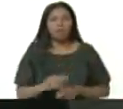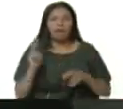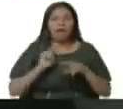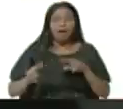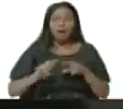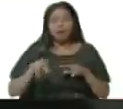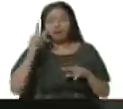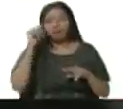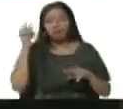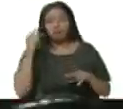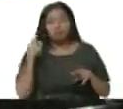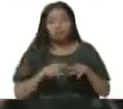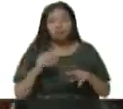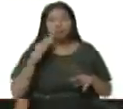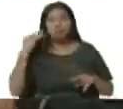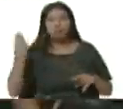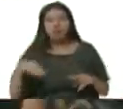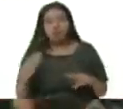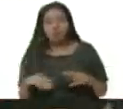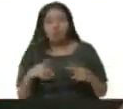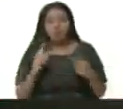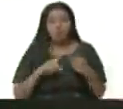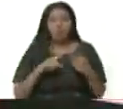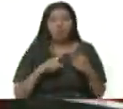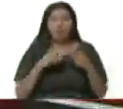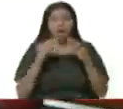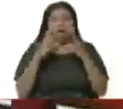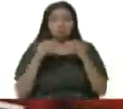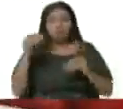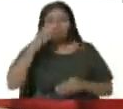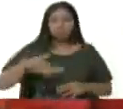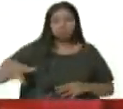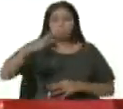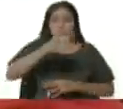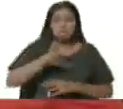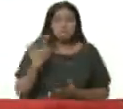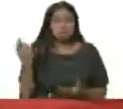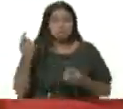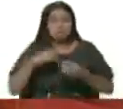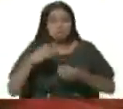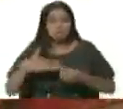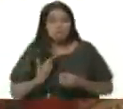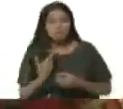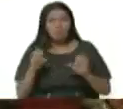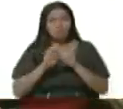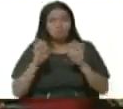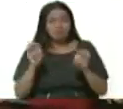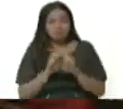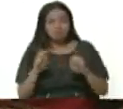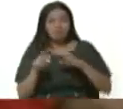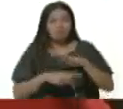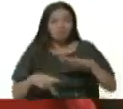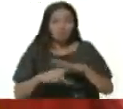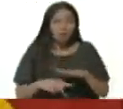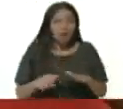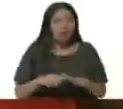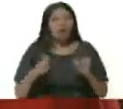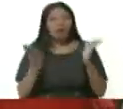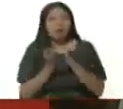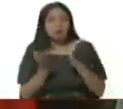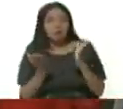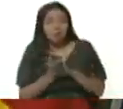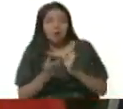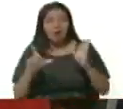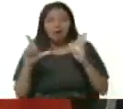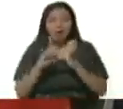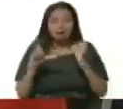niños, a la juventud, a todo el pueblo, en la educación inicial, en la educación primaria,